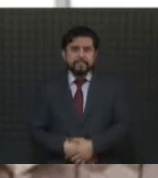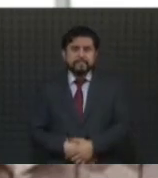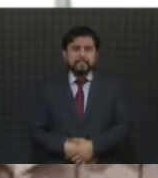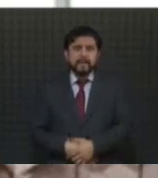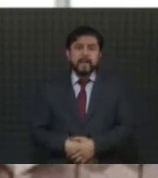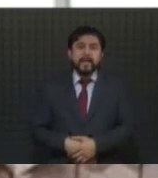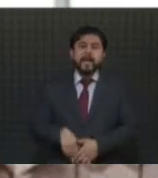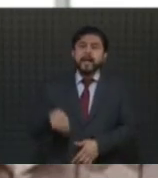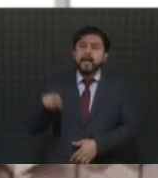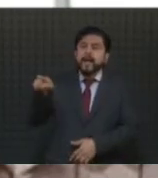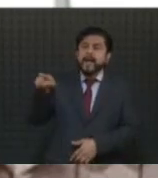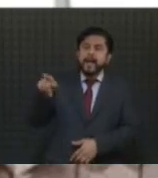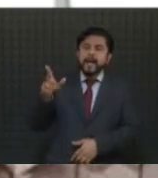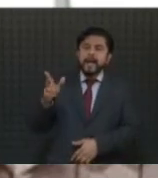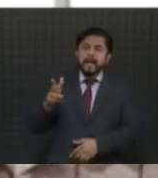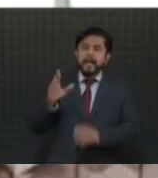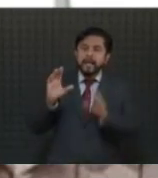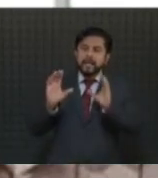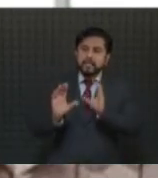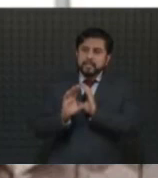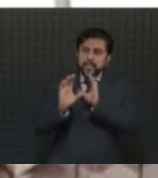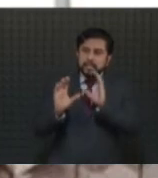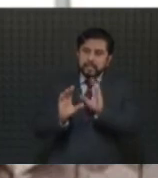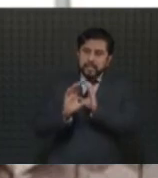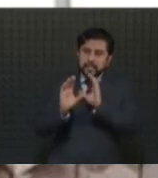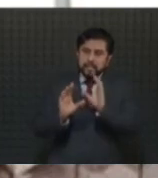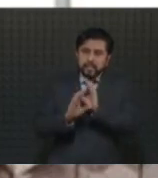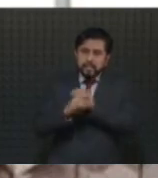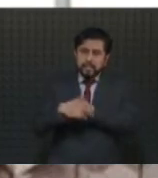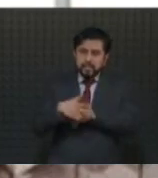Ah, es que está cantando el himno nacional en náhuatl.